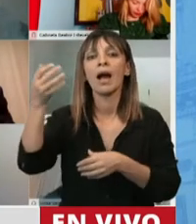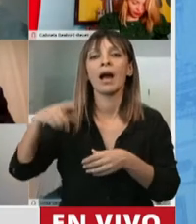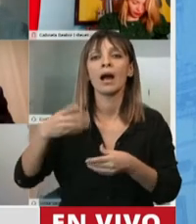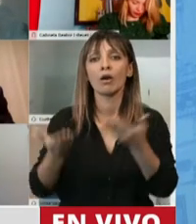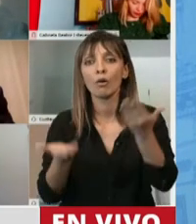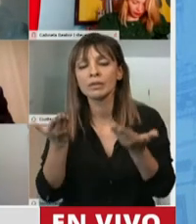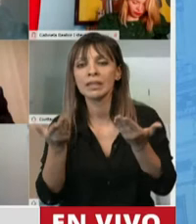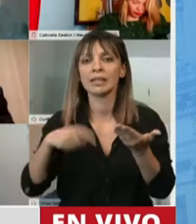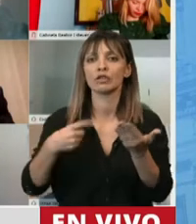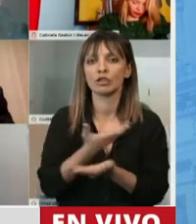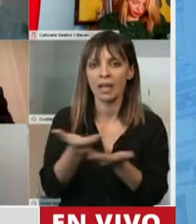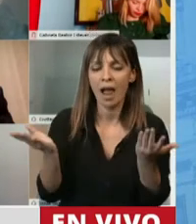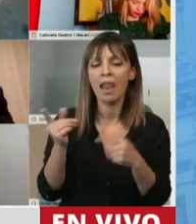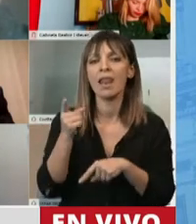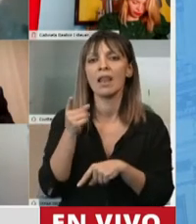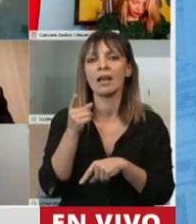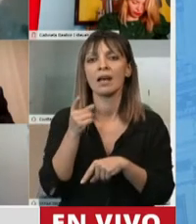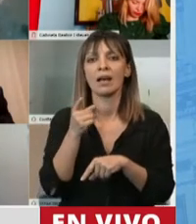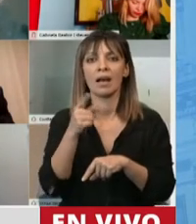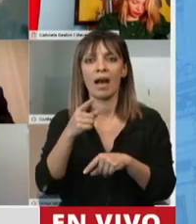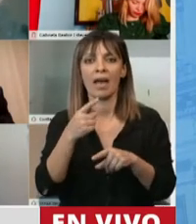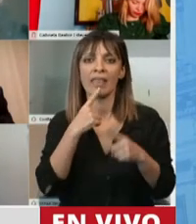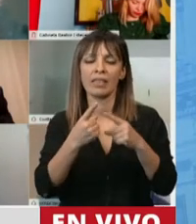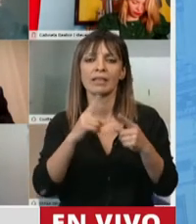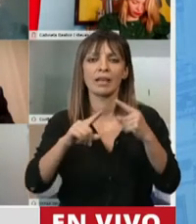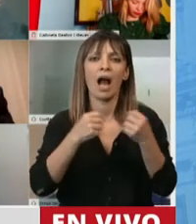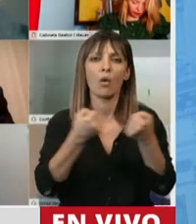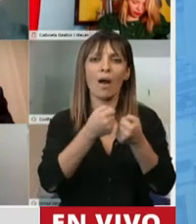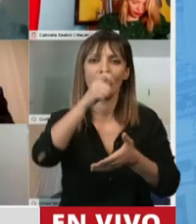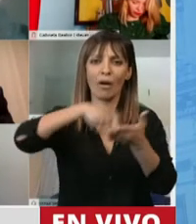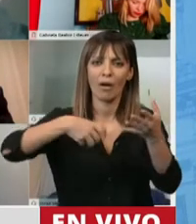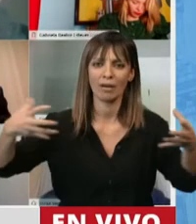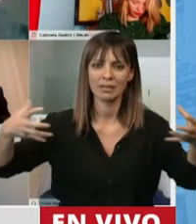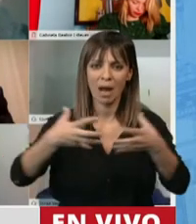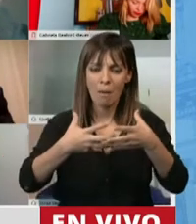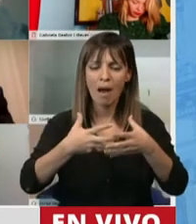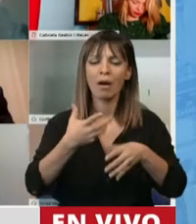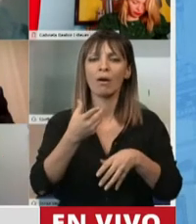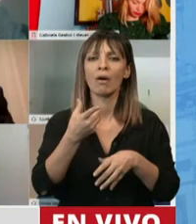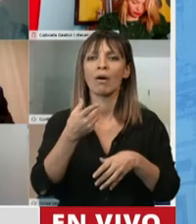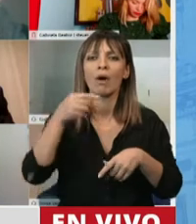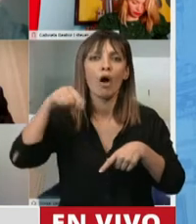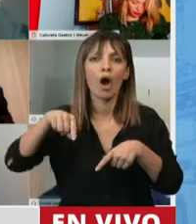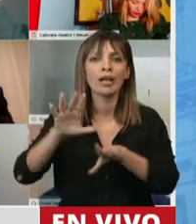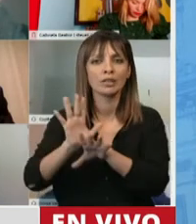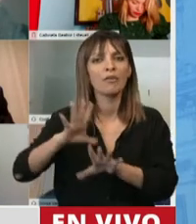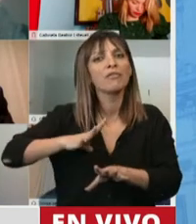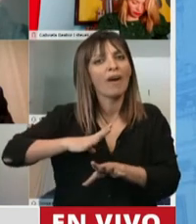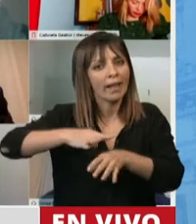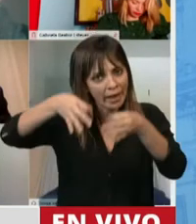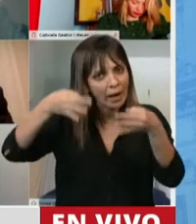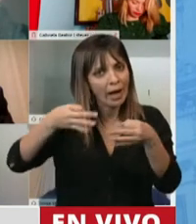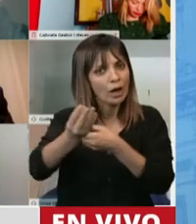social, que implica un convenio colectivo de trabajo, es aún hoy una asignatura